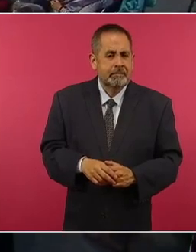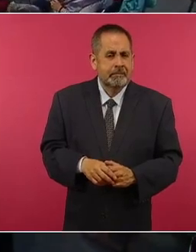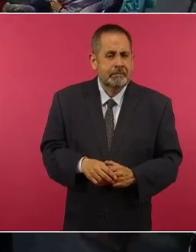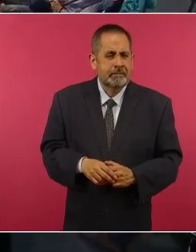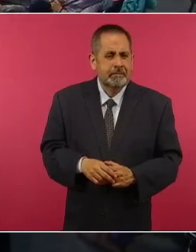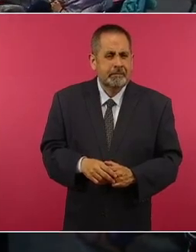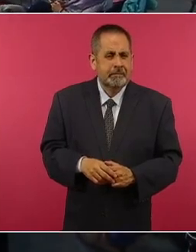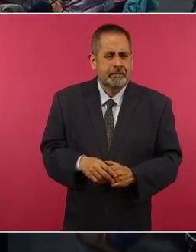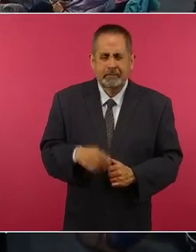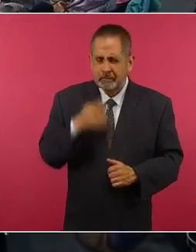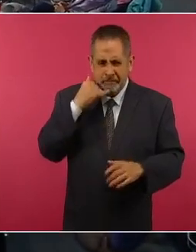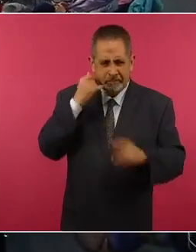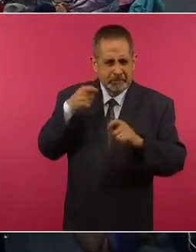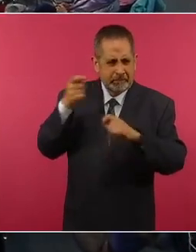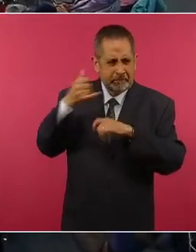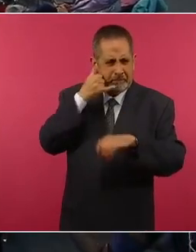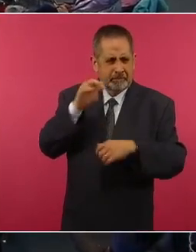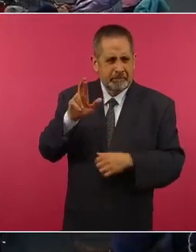háblale a